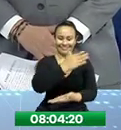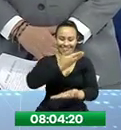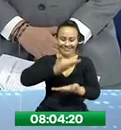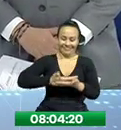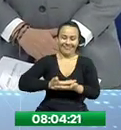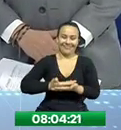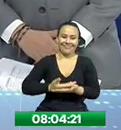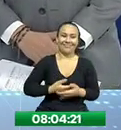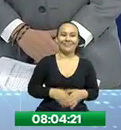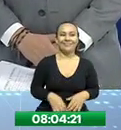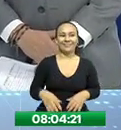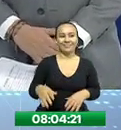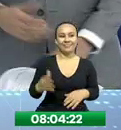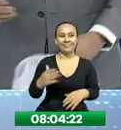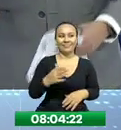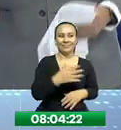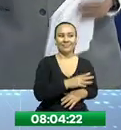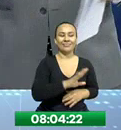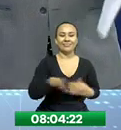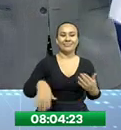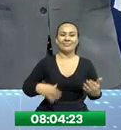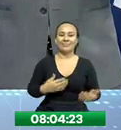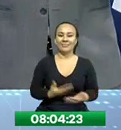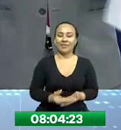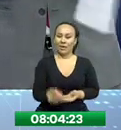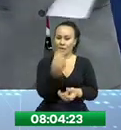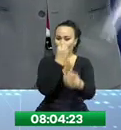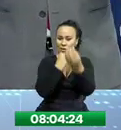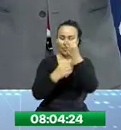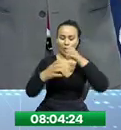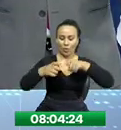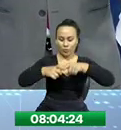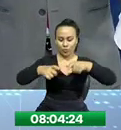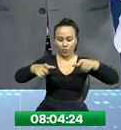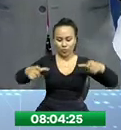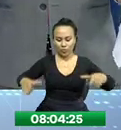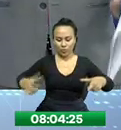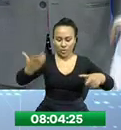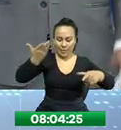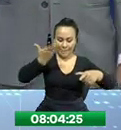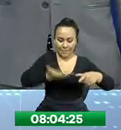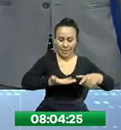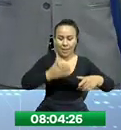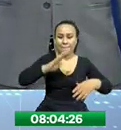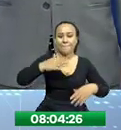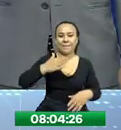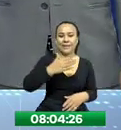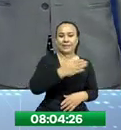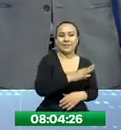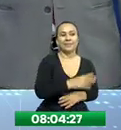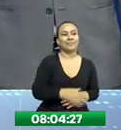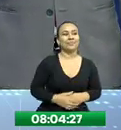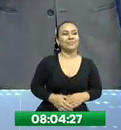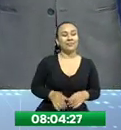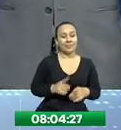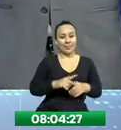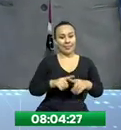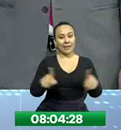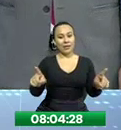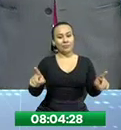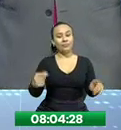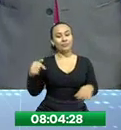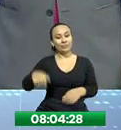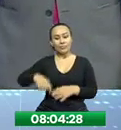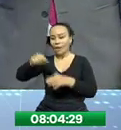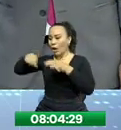le va a poner? ¿La cabeza del pescado, pues? No, digo que ponen todo el pescado encima. Claro, el pescado son pescados pequeños, pues. Exacto, porque es diferente al bollo que